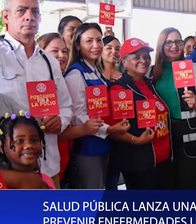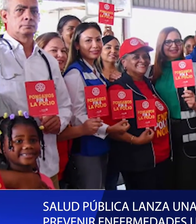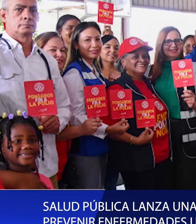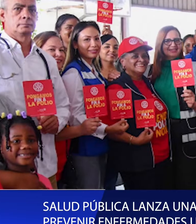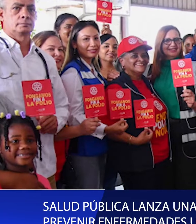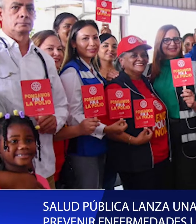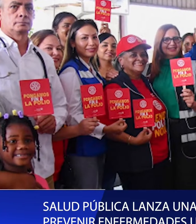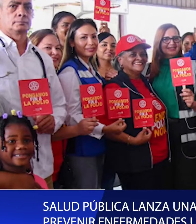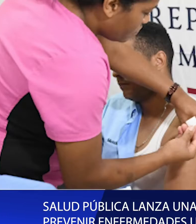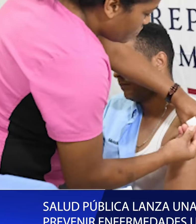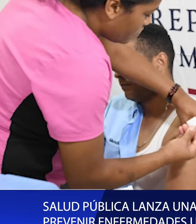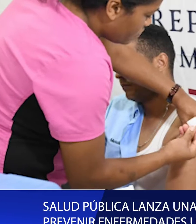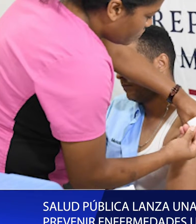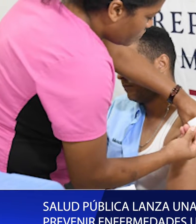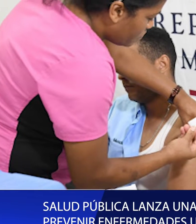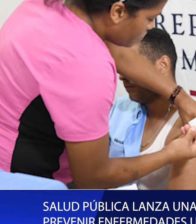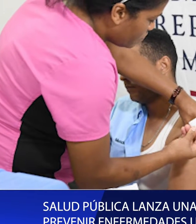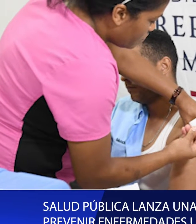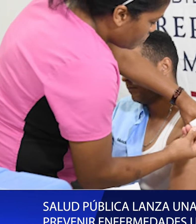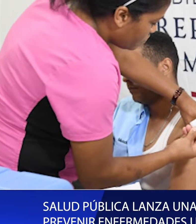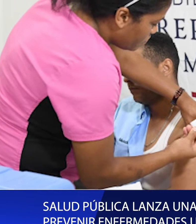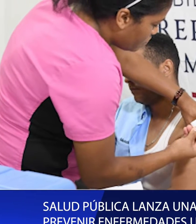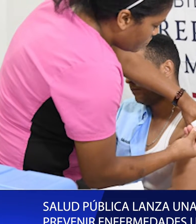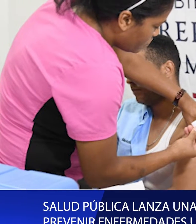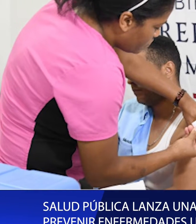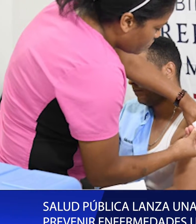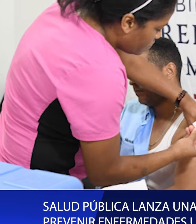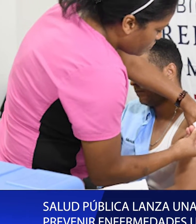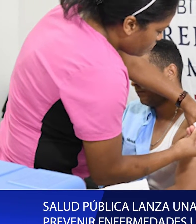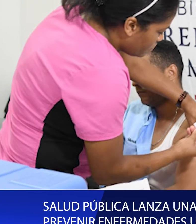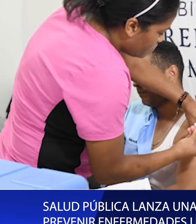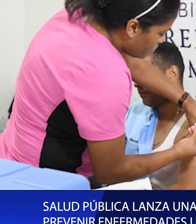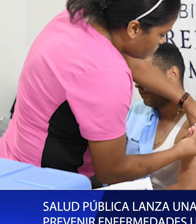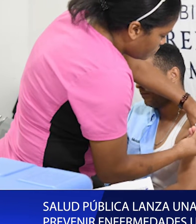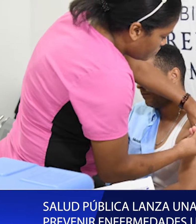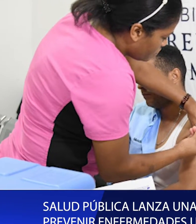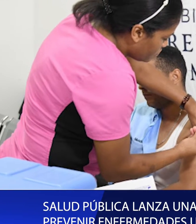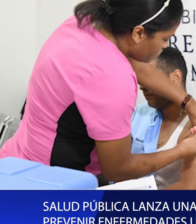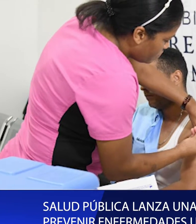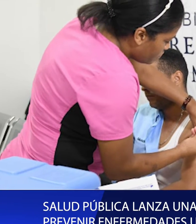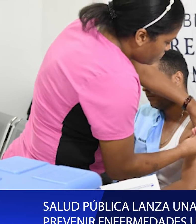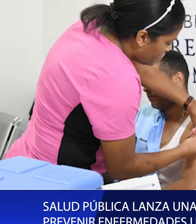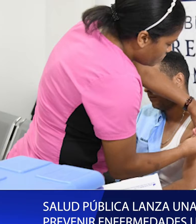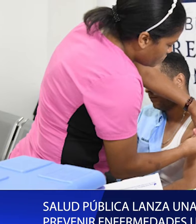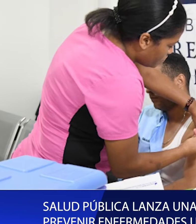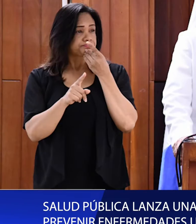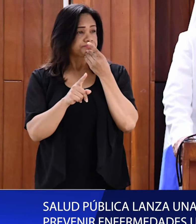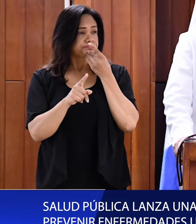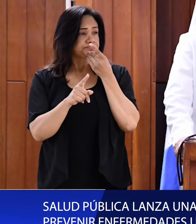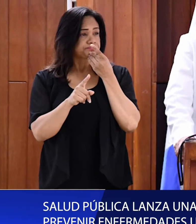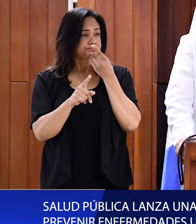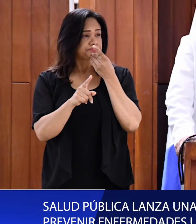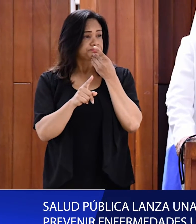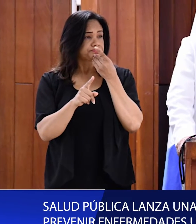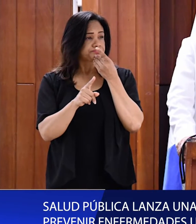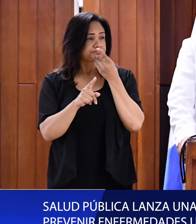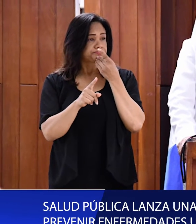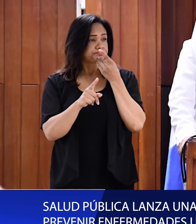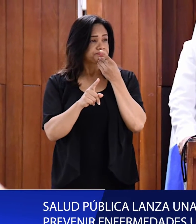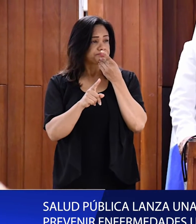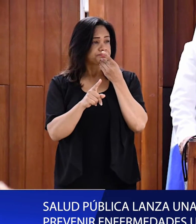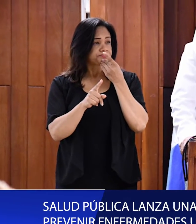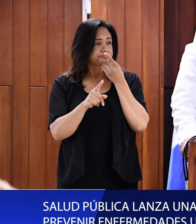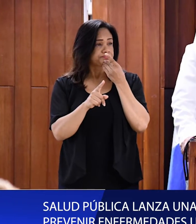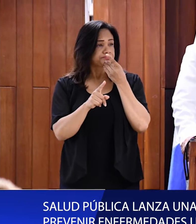11 de noviembre, de lunes a viernes, desde las 8 de la mañana hasta las 2 de la tarde, a través de los